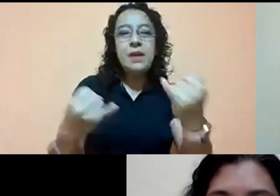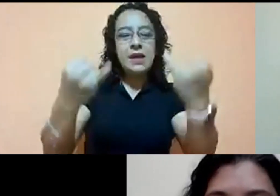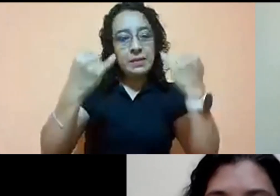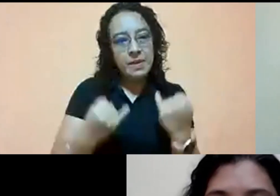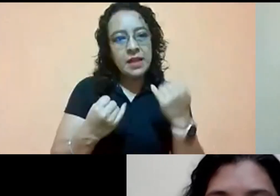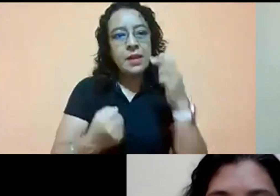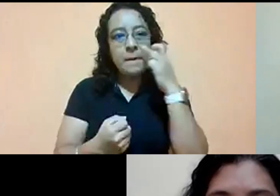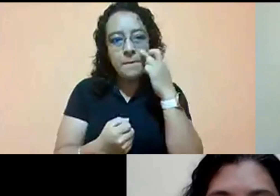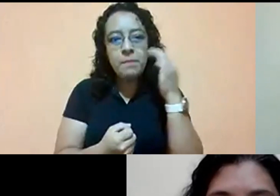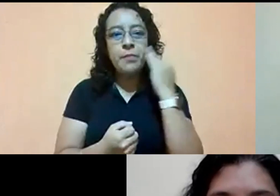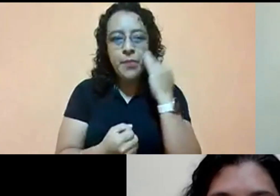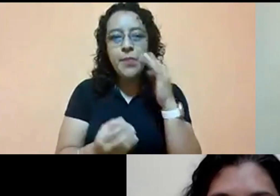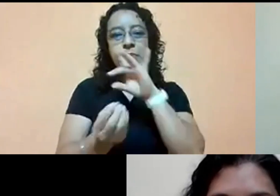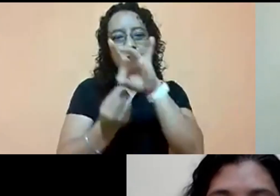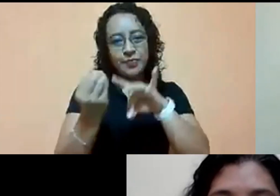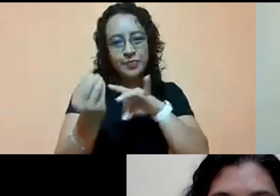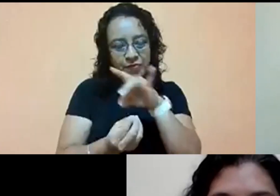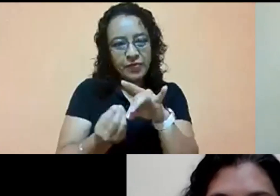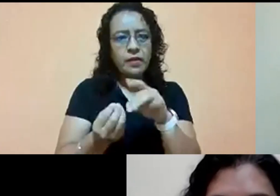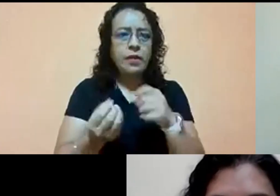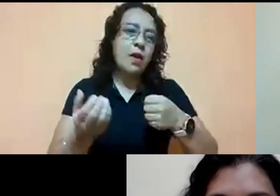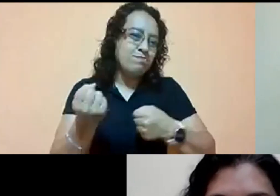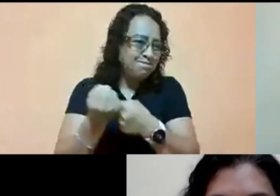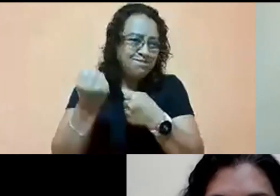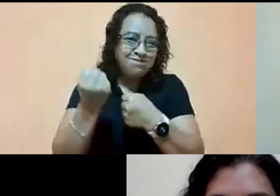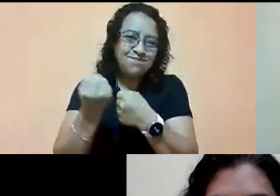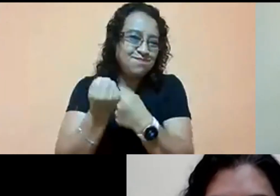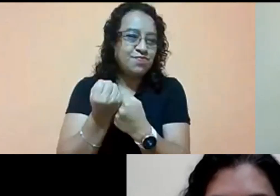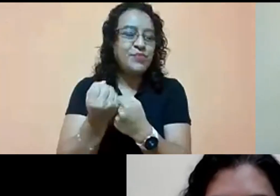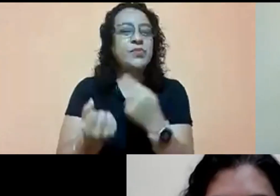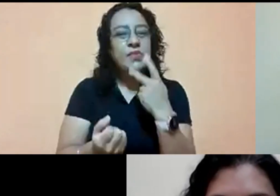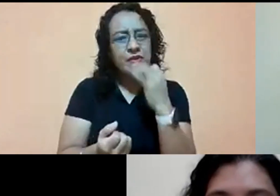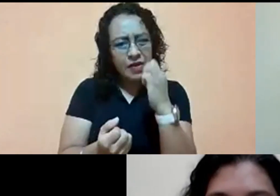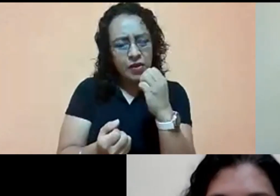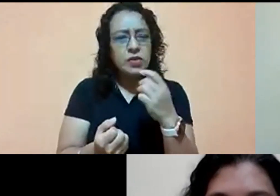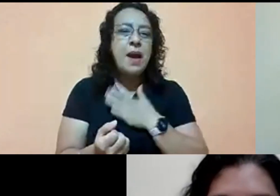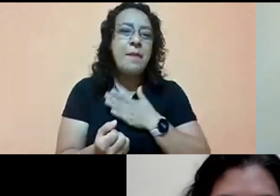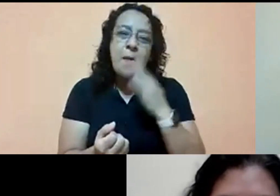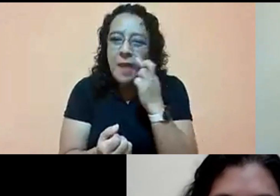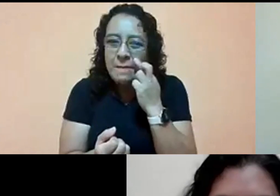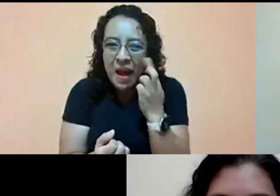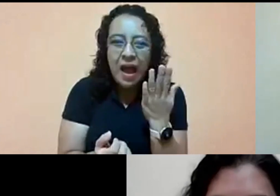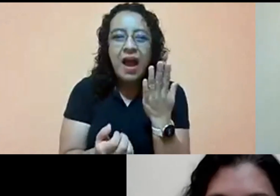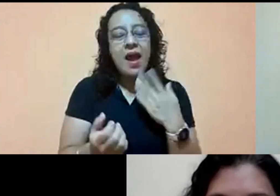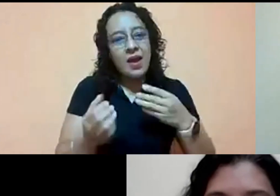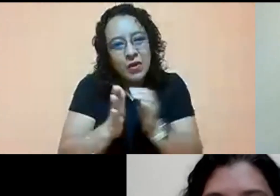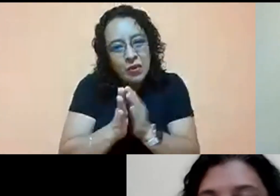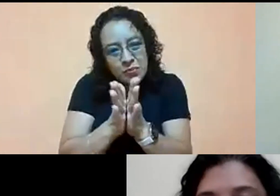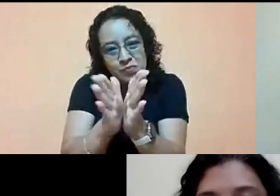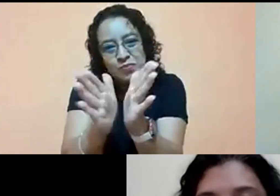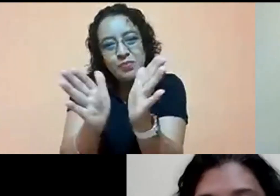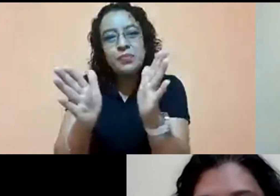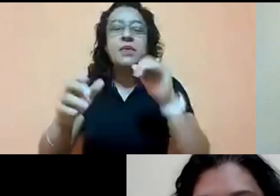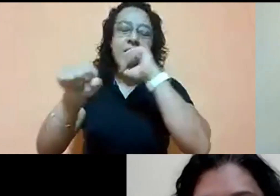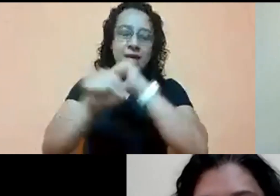sigan apoyando a cada uno de sus hijos, que ellos sean los que abran los espacios. Acordémonos siempre que es lo